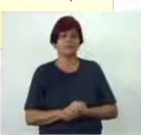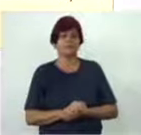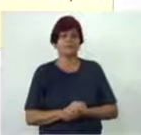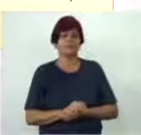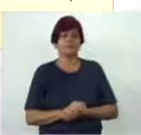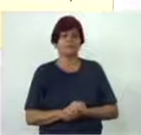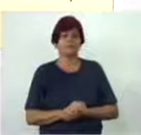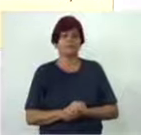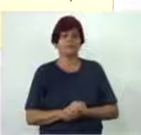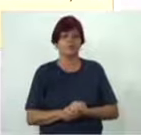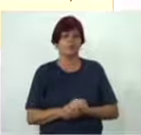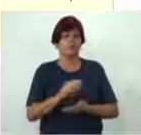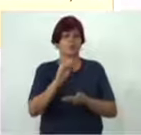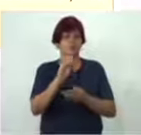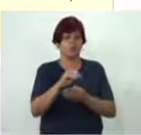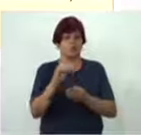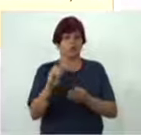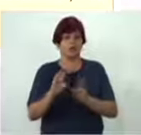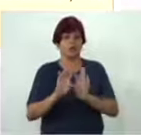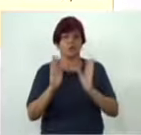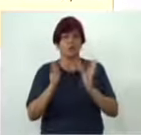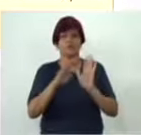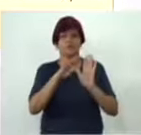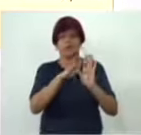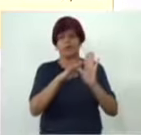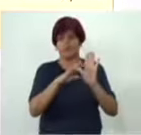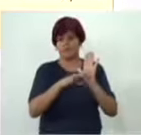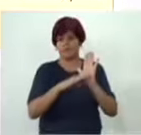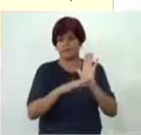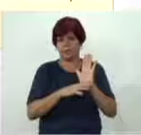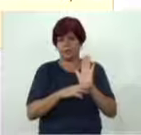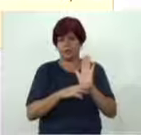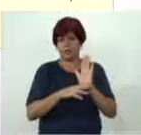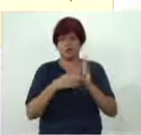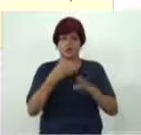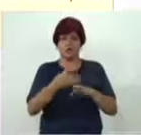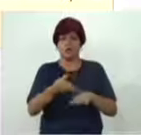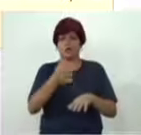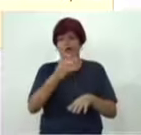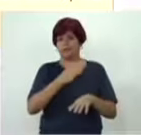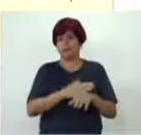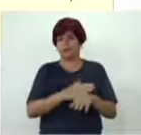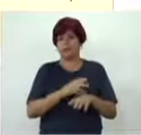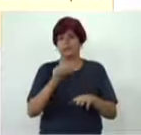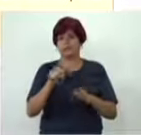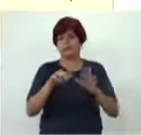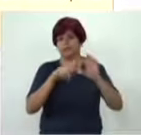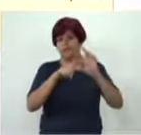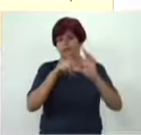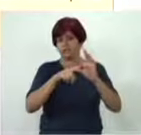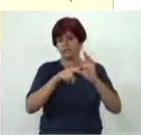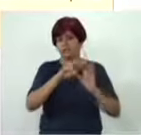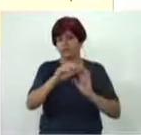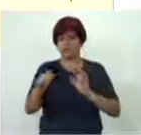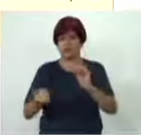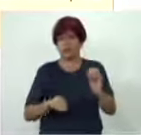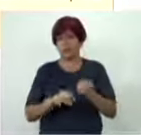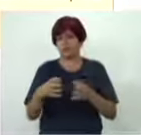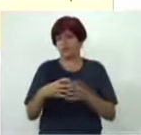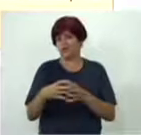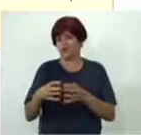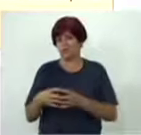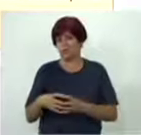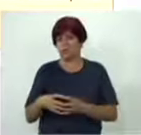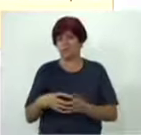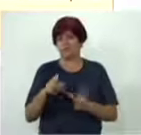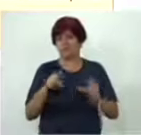es la ubicación en el programa y los antecedentes que tiene el contenido de descomposición de conjuntos.